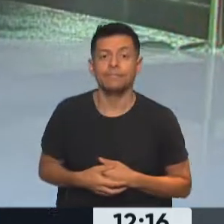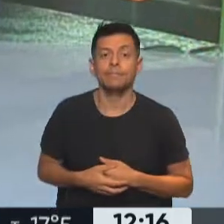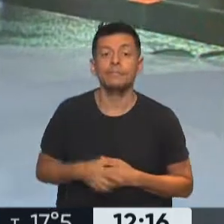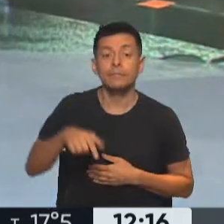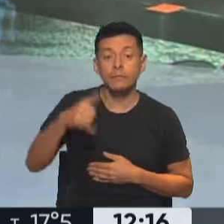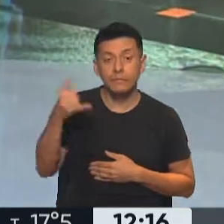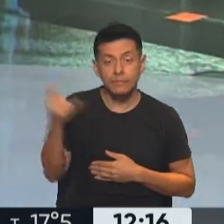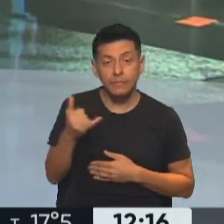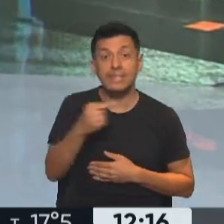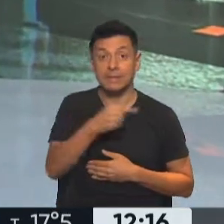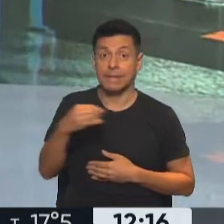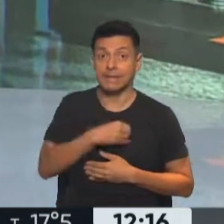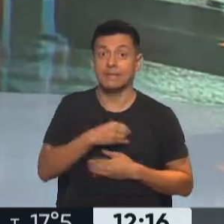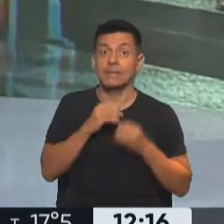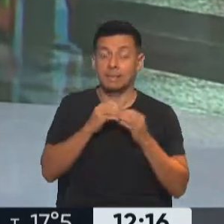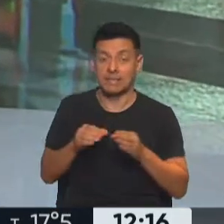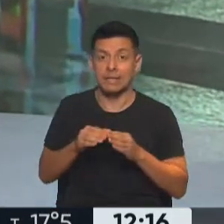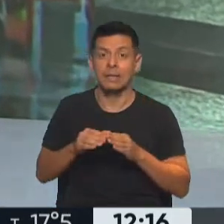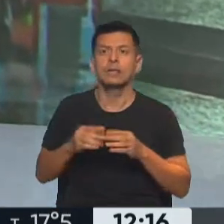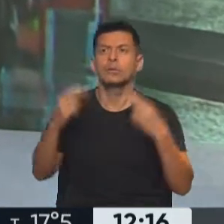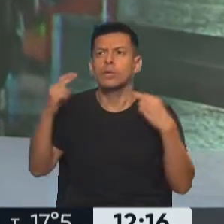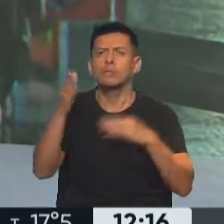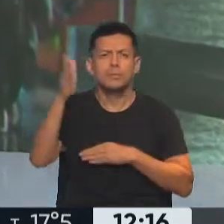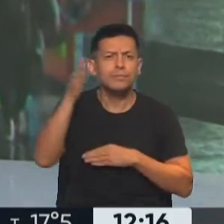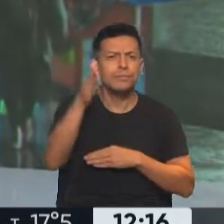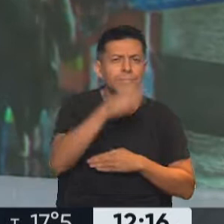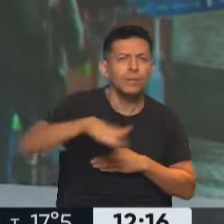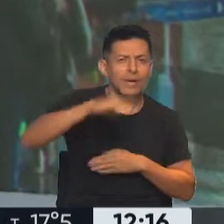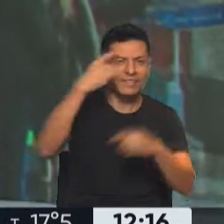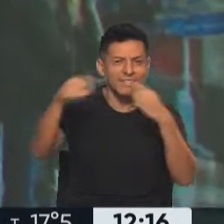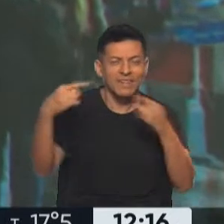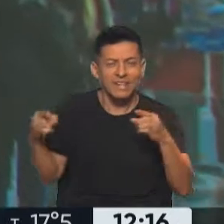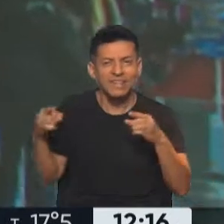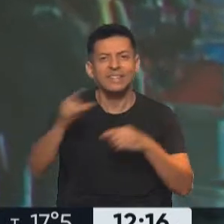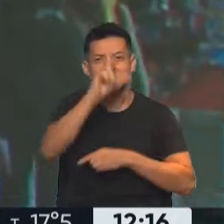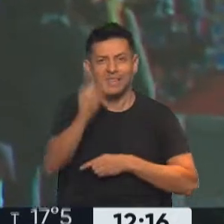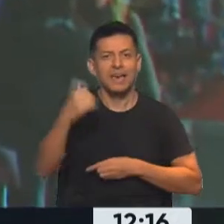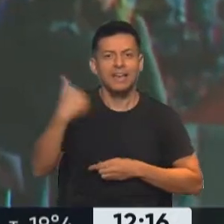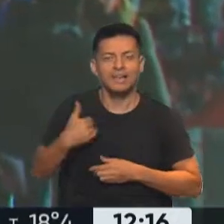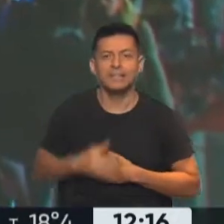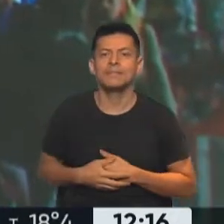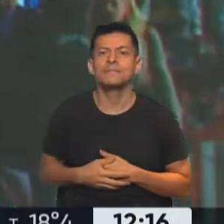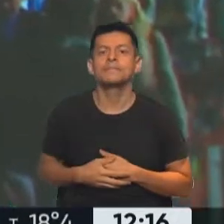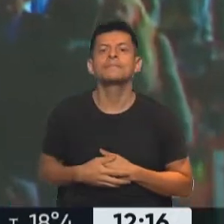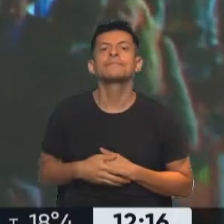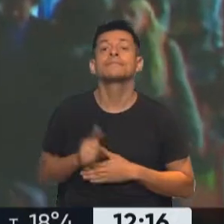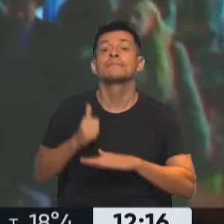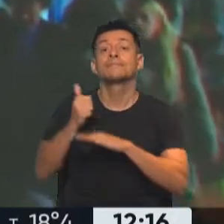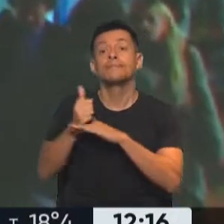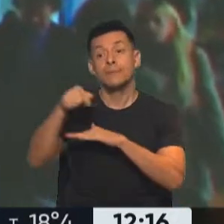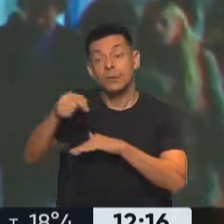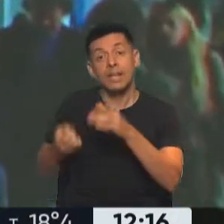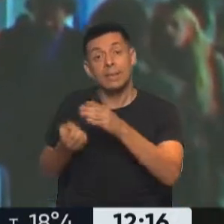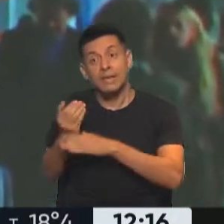Este jueves, comienzo de la Semana Santa, intenso movimiento turístico en diversas zonas de la República Argentina. Estuvimos esta